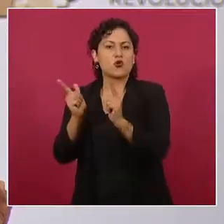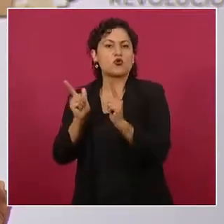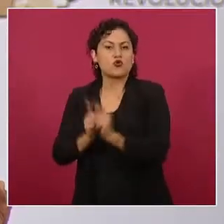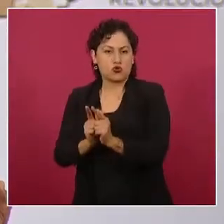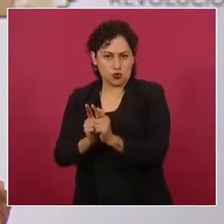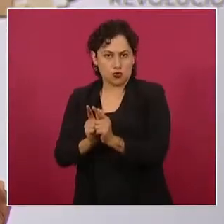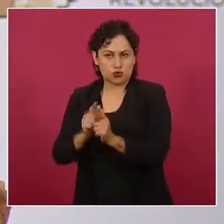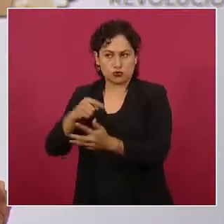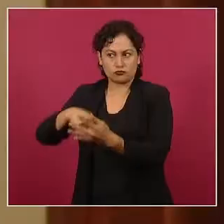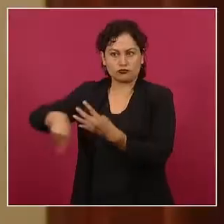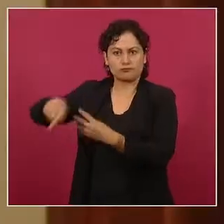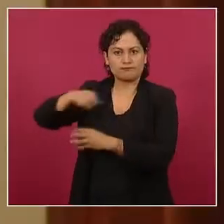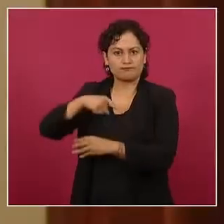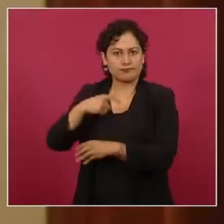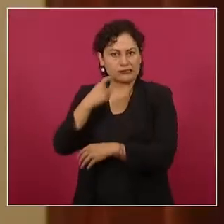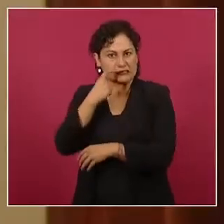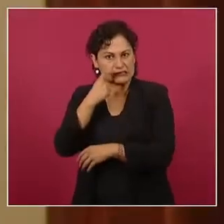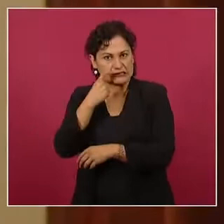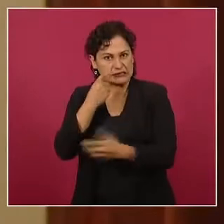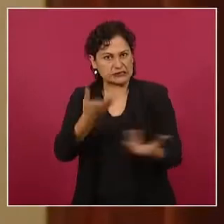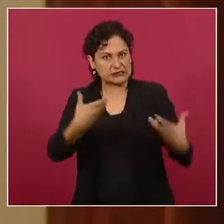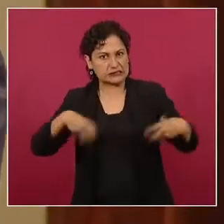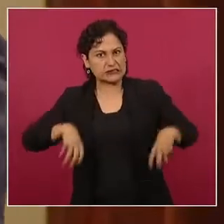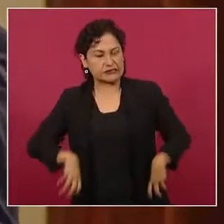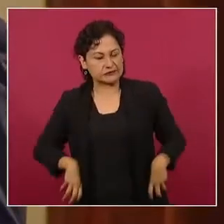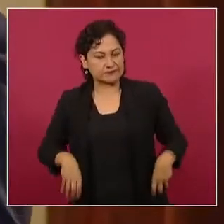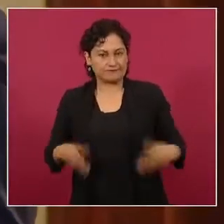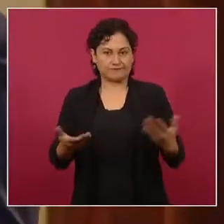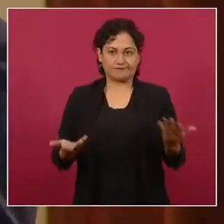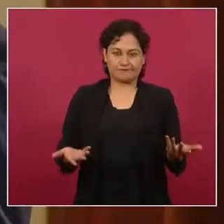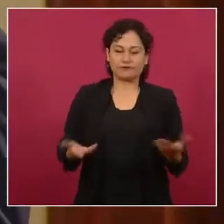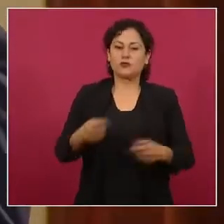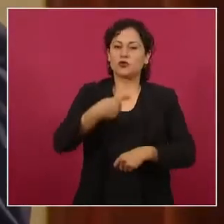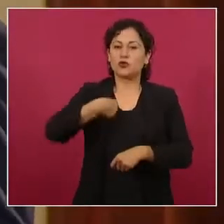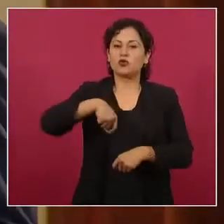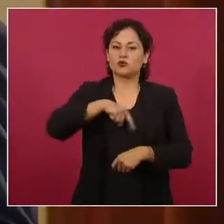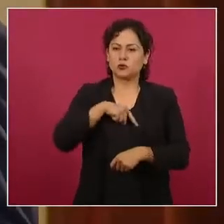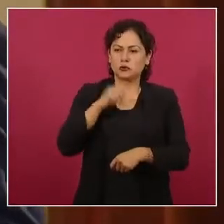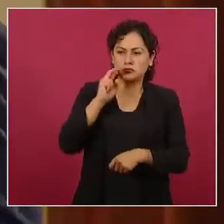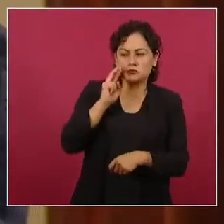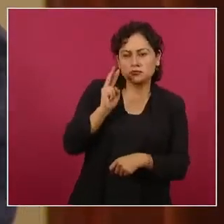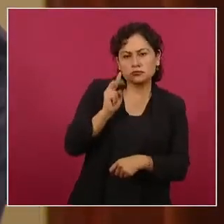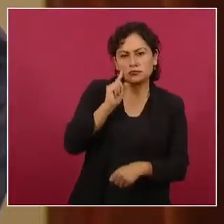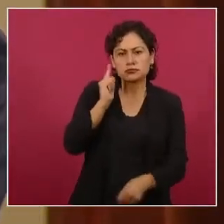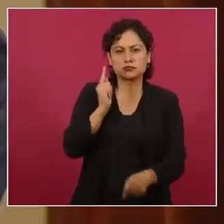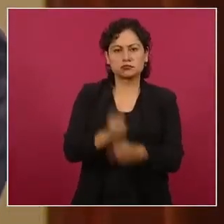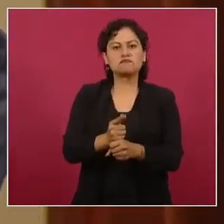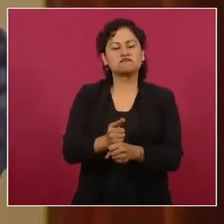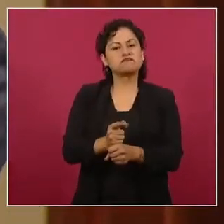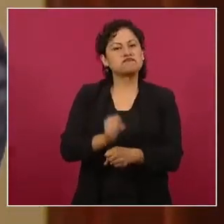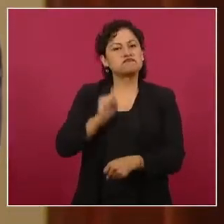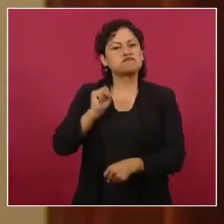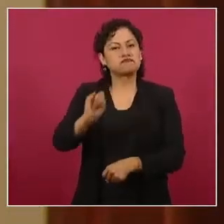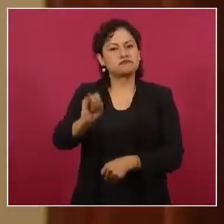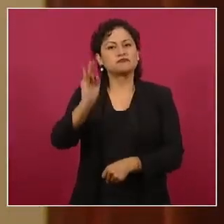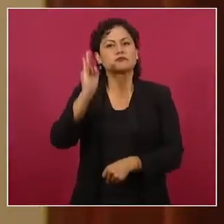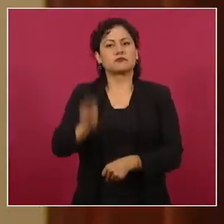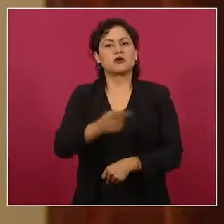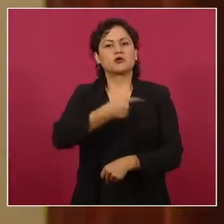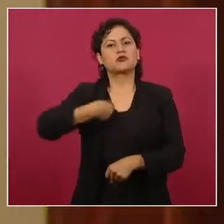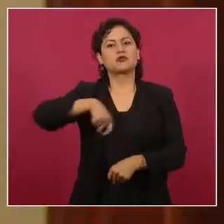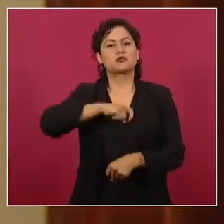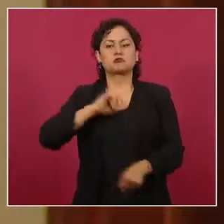Lo hicimos por convicción, hicimos una movilización para blindar esta ley secundaria con